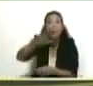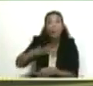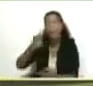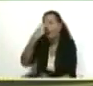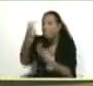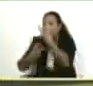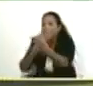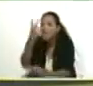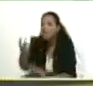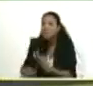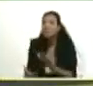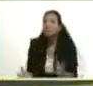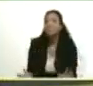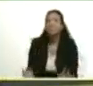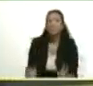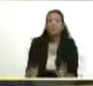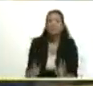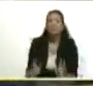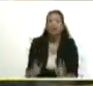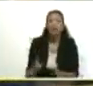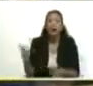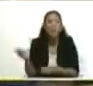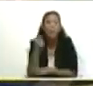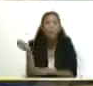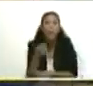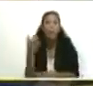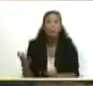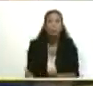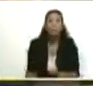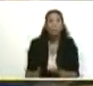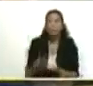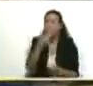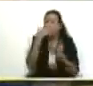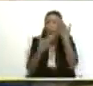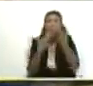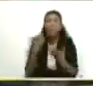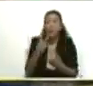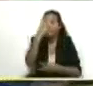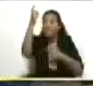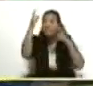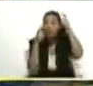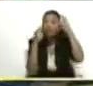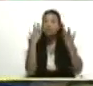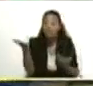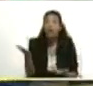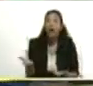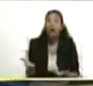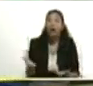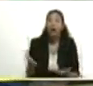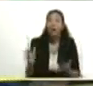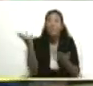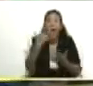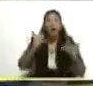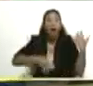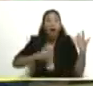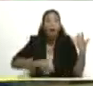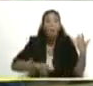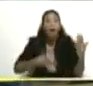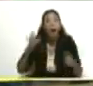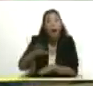a punta de peinilla, a punta de bomba lacrimógena, a visitar al comandante Chávez con un arpa a cantarle allá.